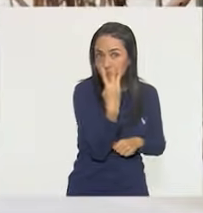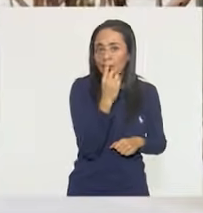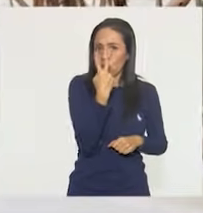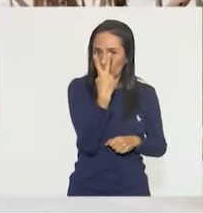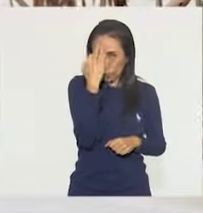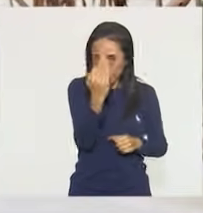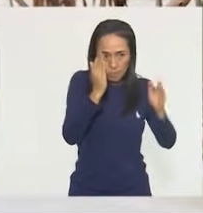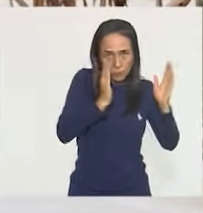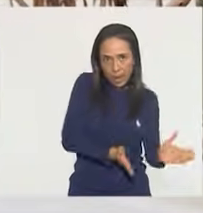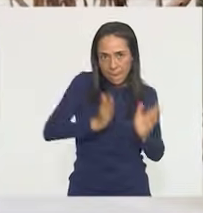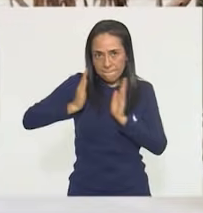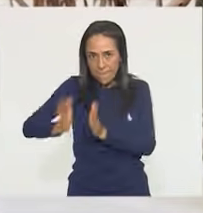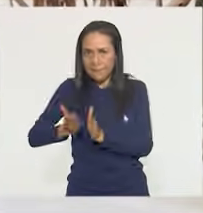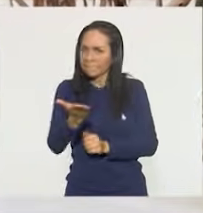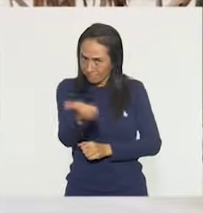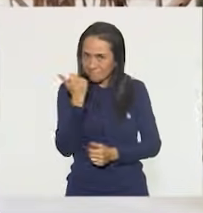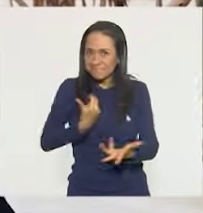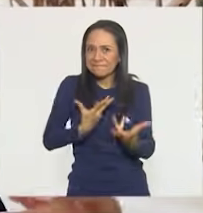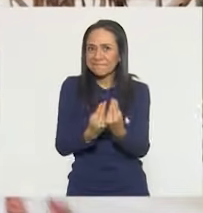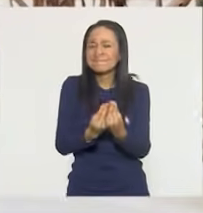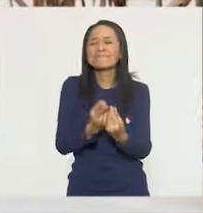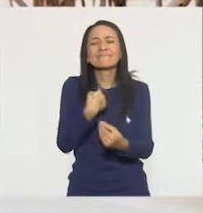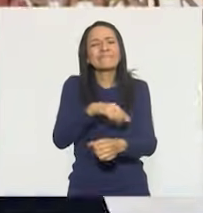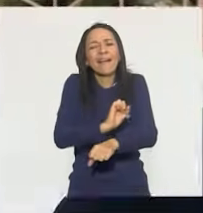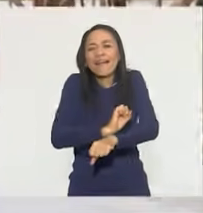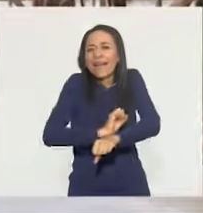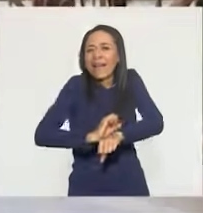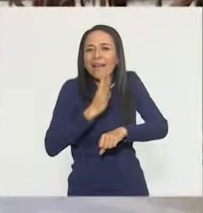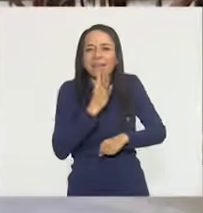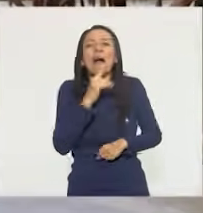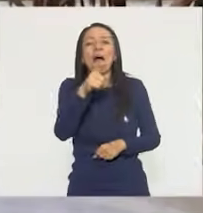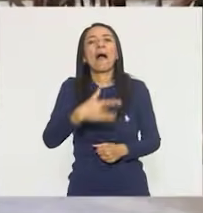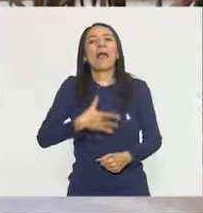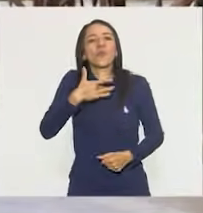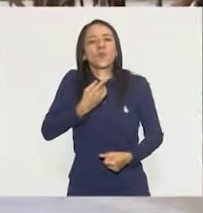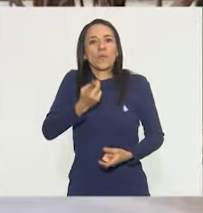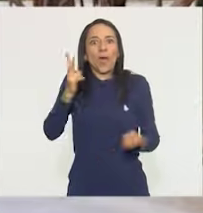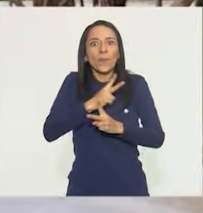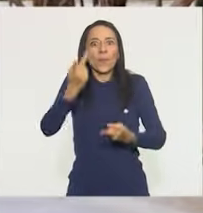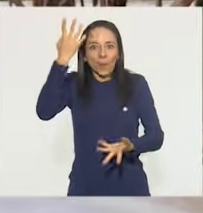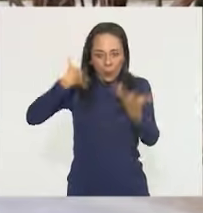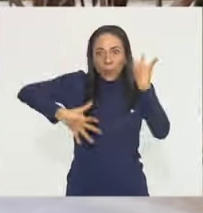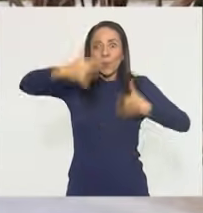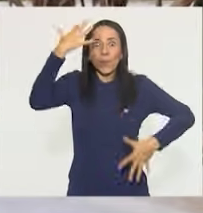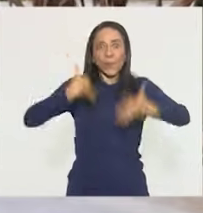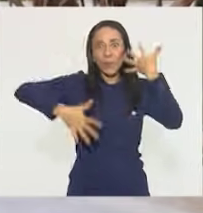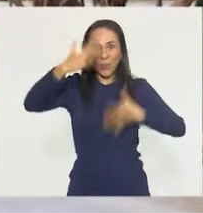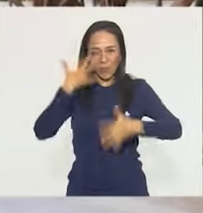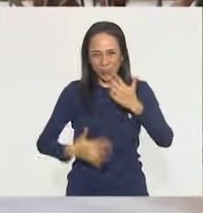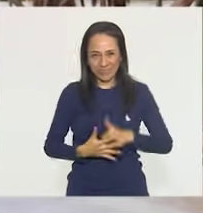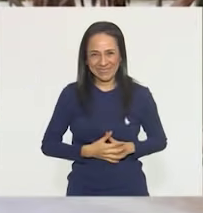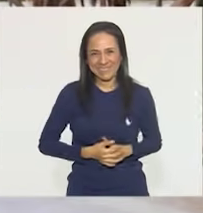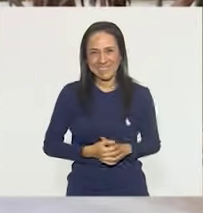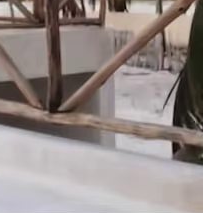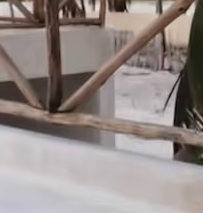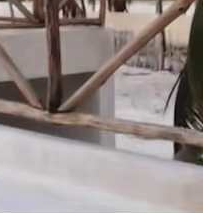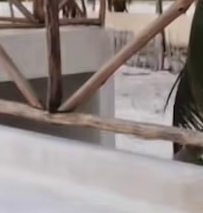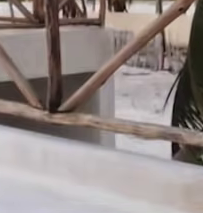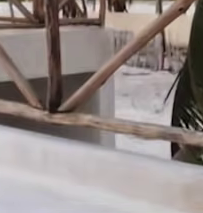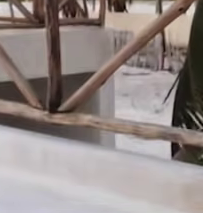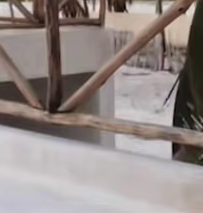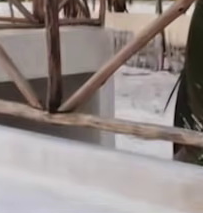ciclos. Acompáñenme, es muy sencilla y les va a ayudar a oxigenarse. hacer ejercicio va a ser cruzar